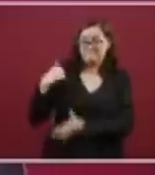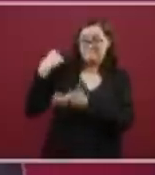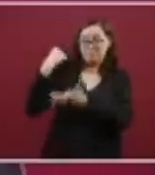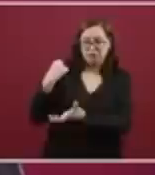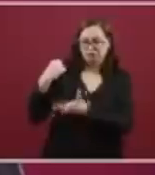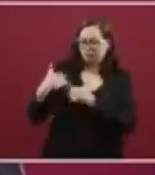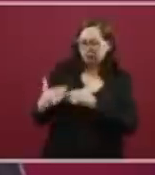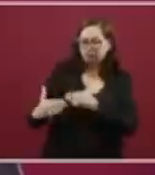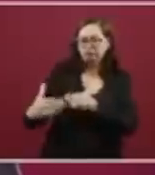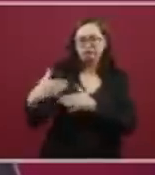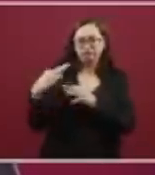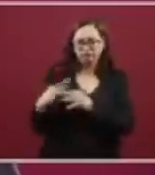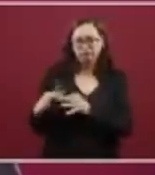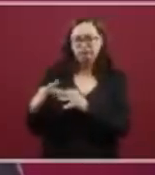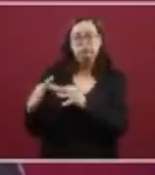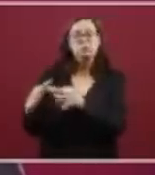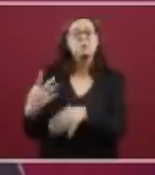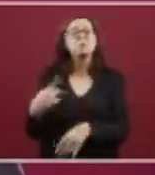hay austeridad.